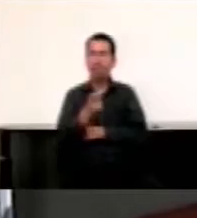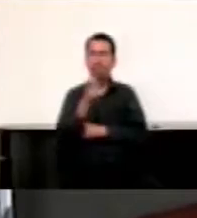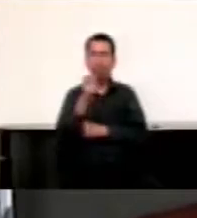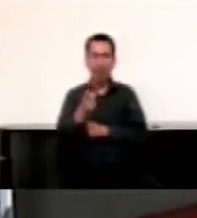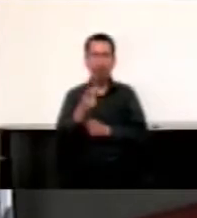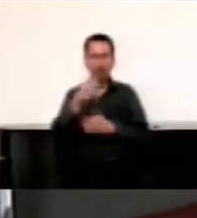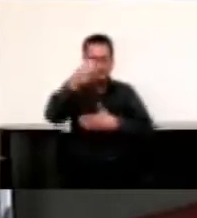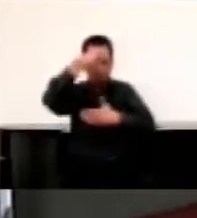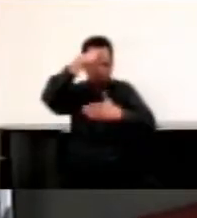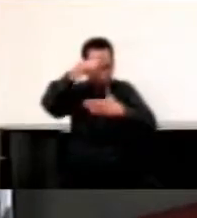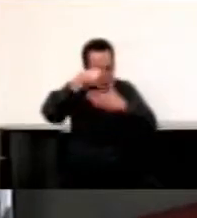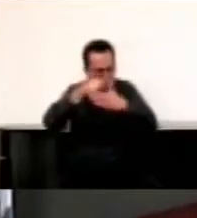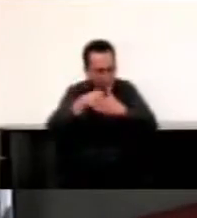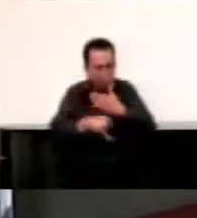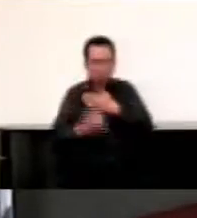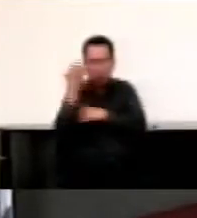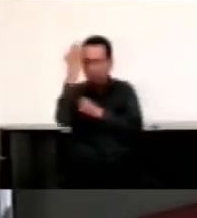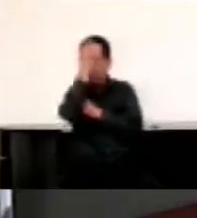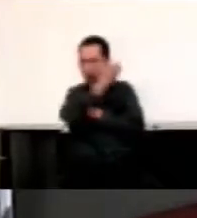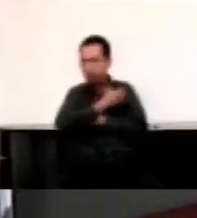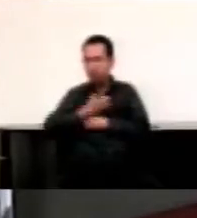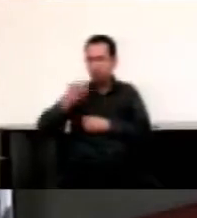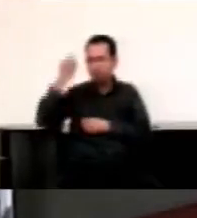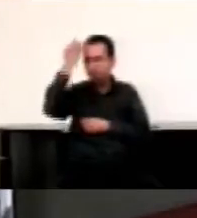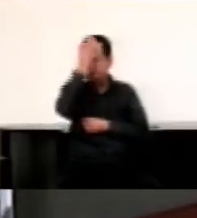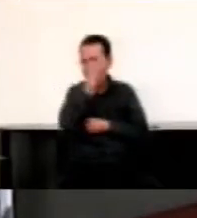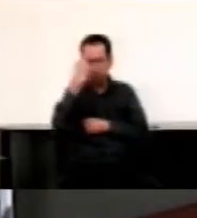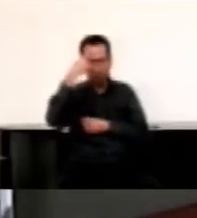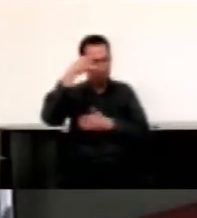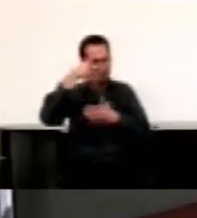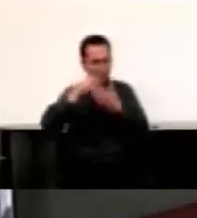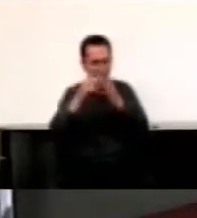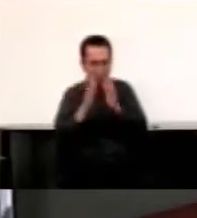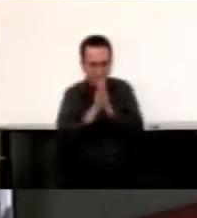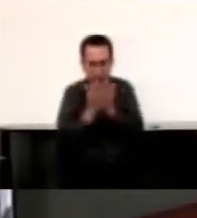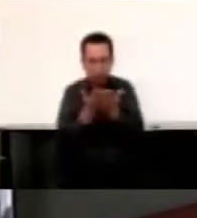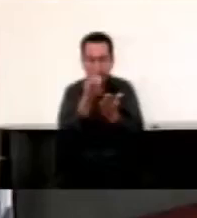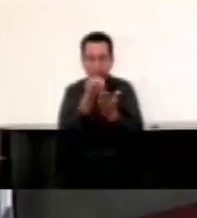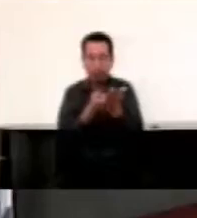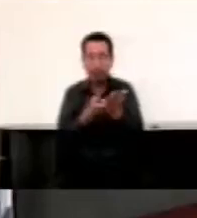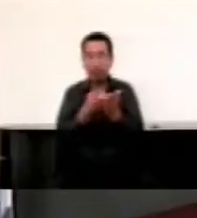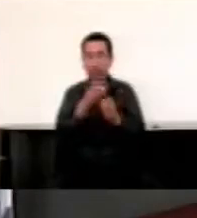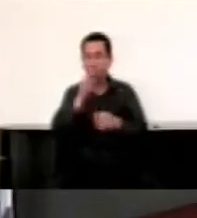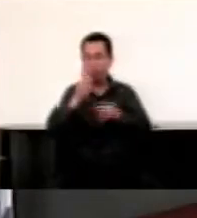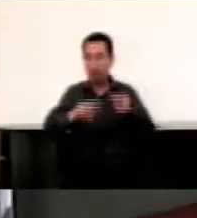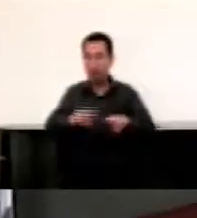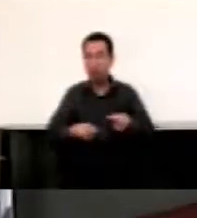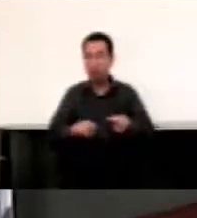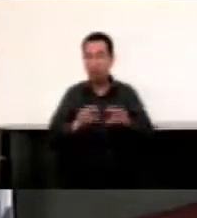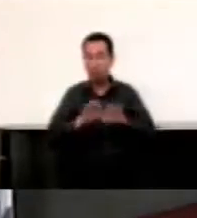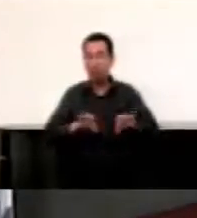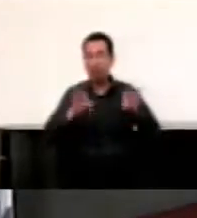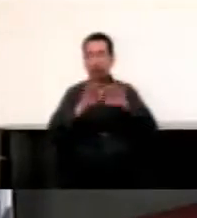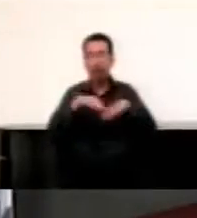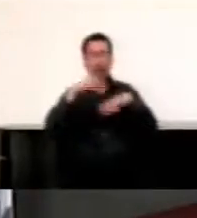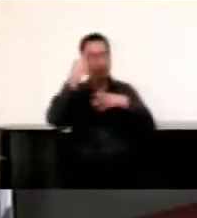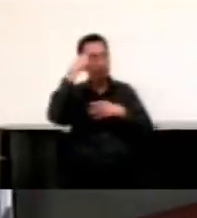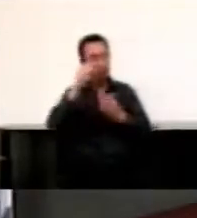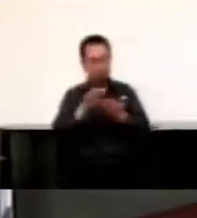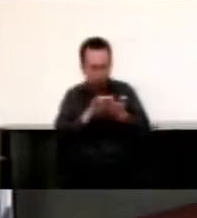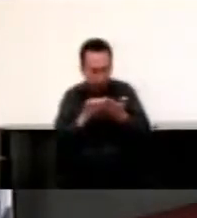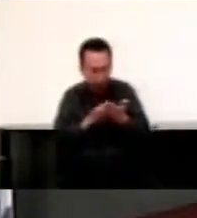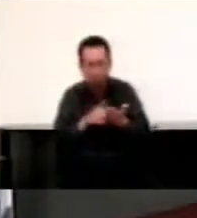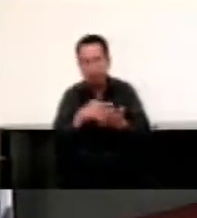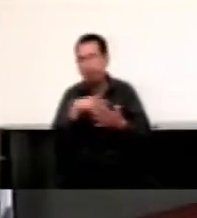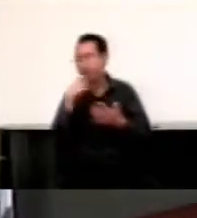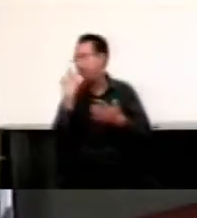hacen el análisis y procesamiento de la información. Aquí la verdad es que es una verdadera delicia ese capítulo